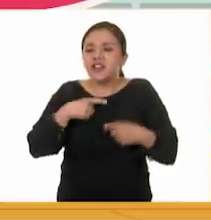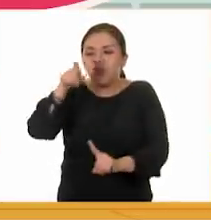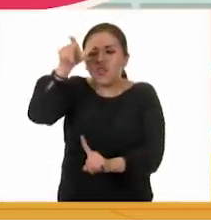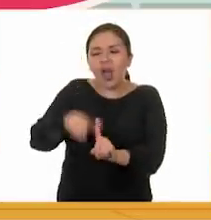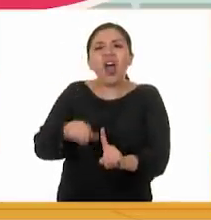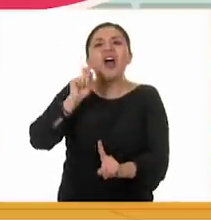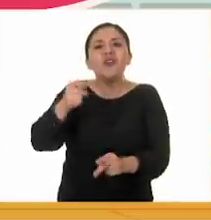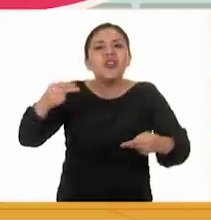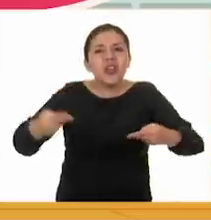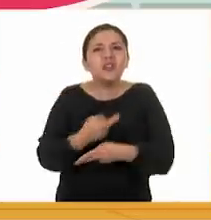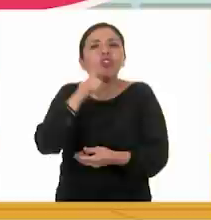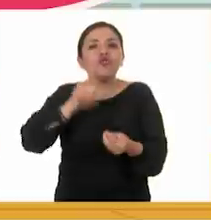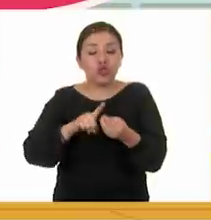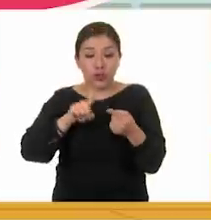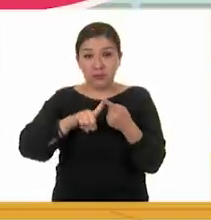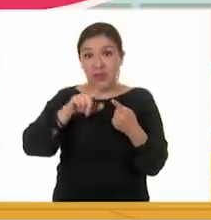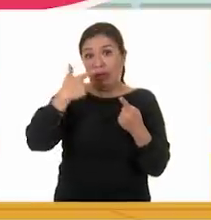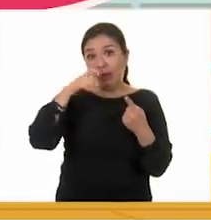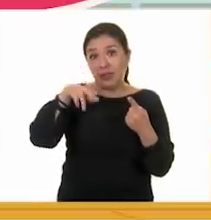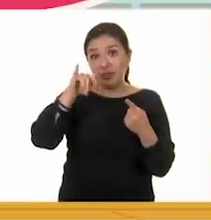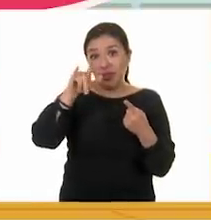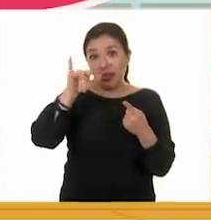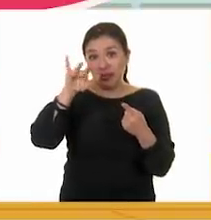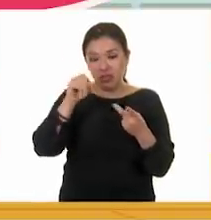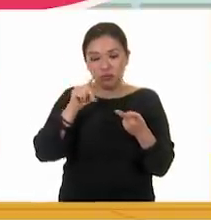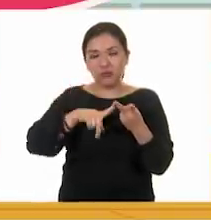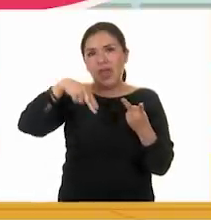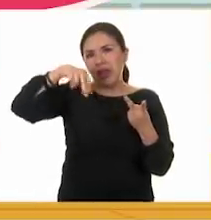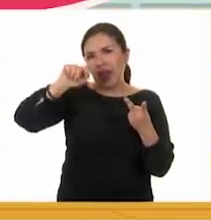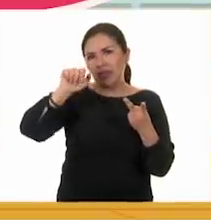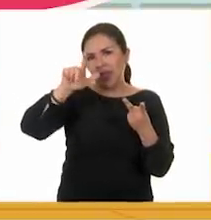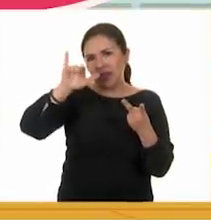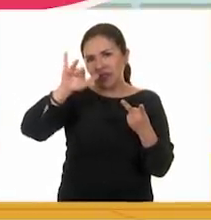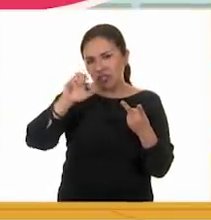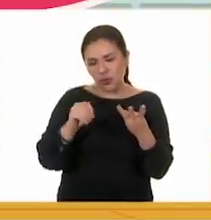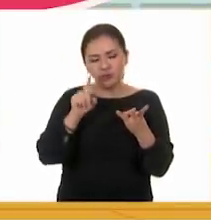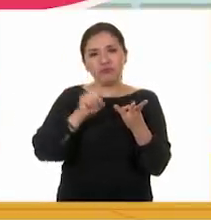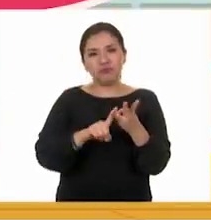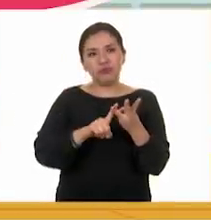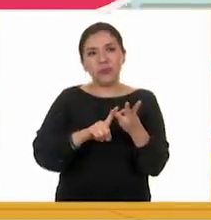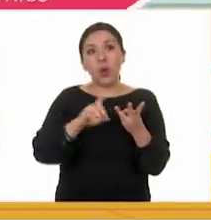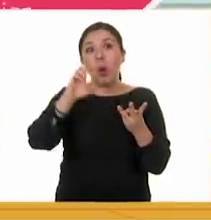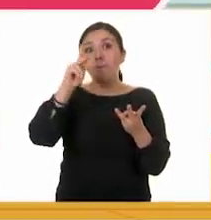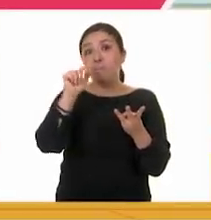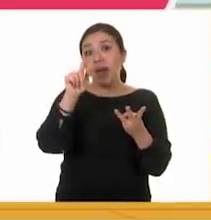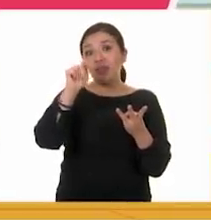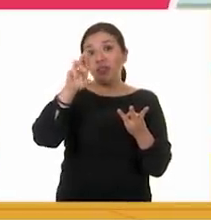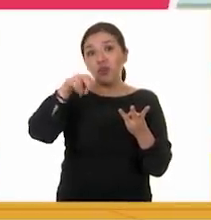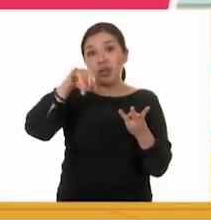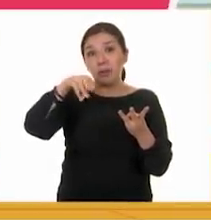A. Gentilicios. B. Natalicios. C. Patronímico.